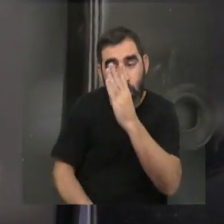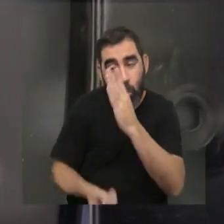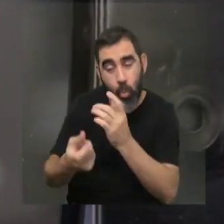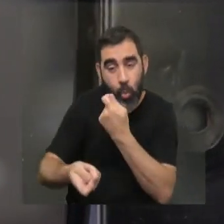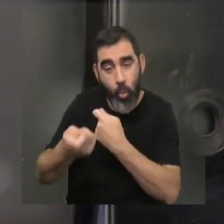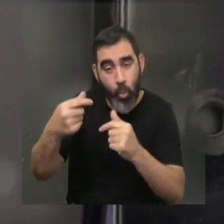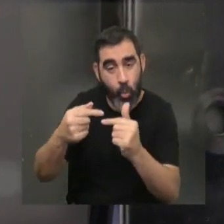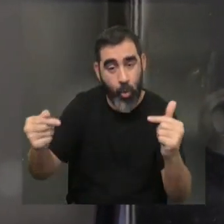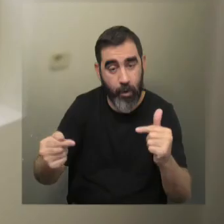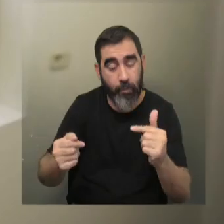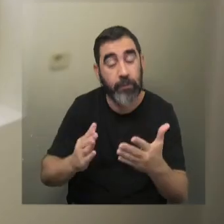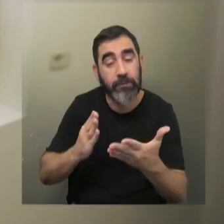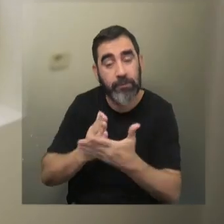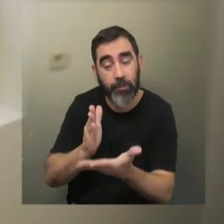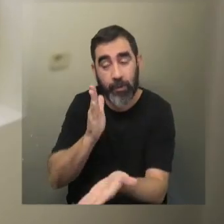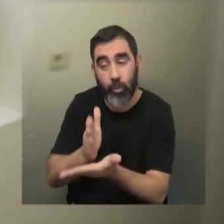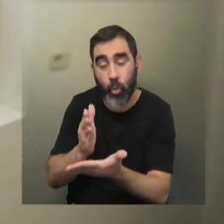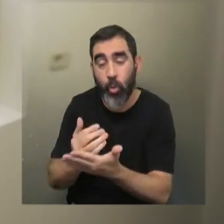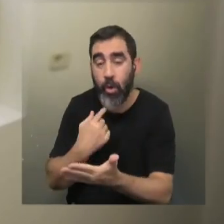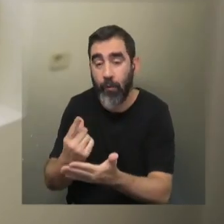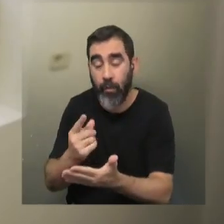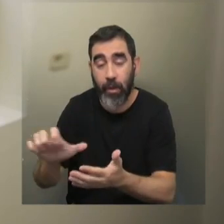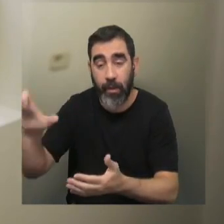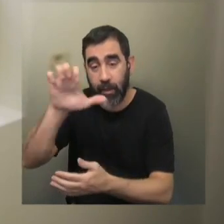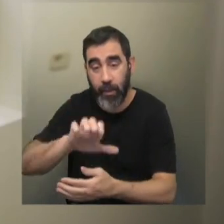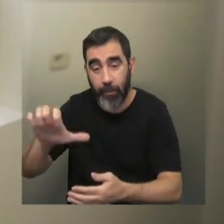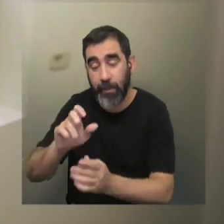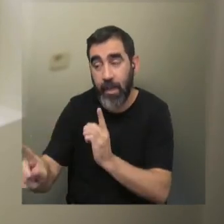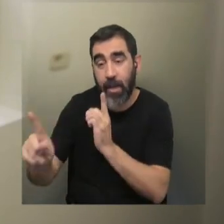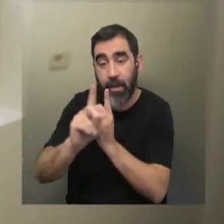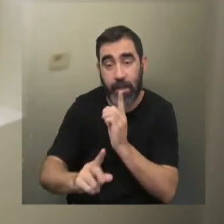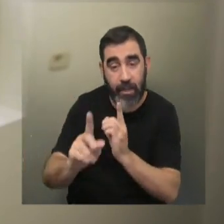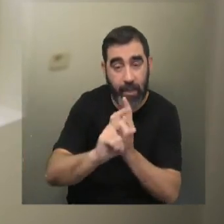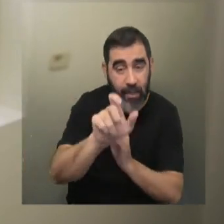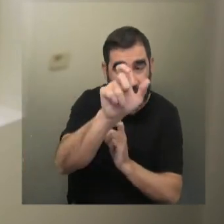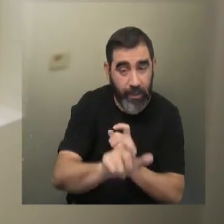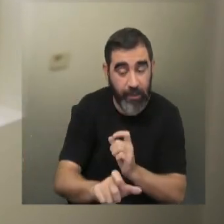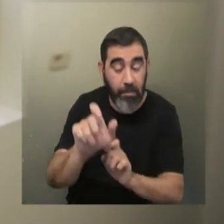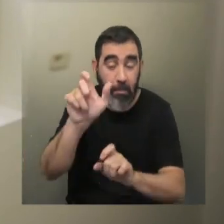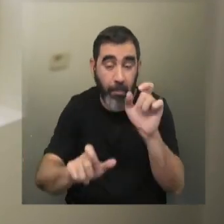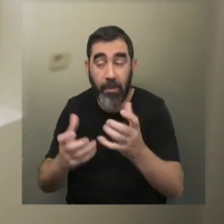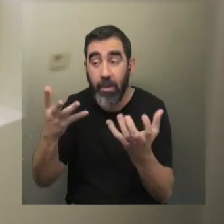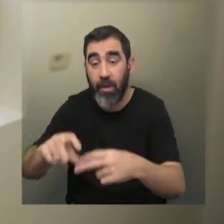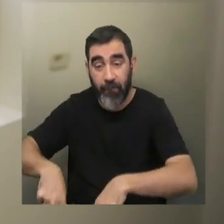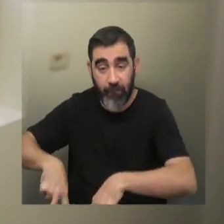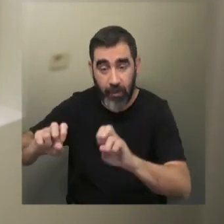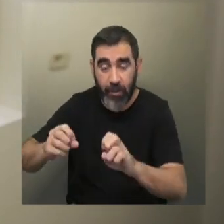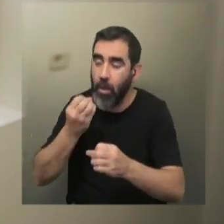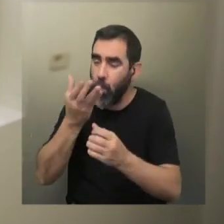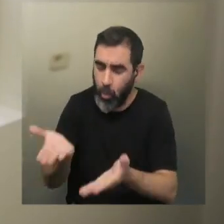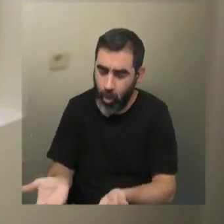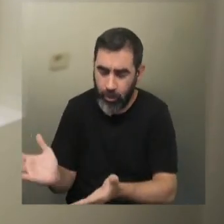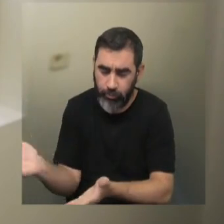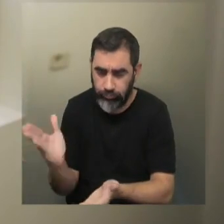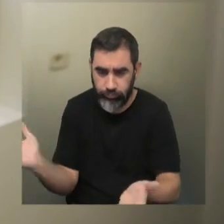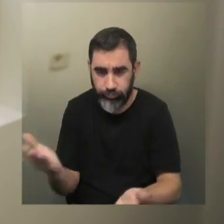y demás. Siempre que podamos colaborar con alguna empresa, clientes y gente que quiere investigar, bienvenido